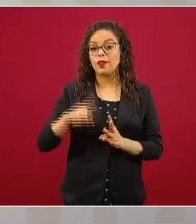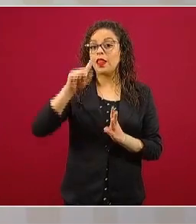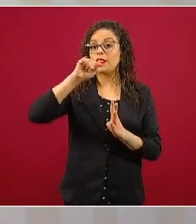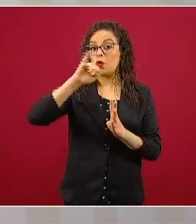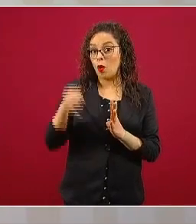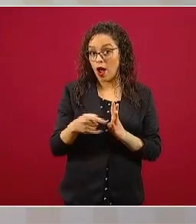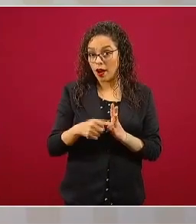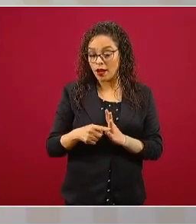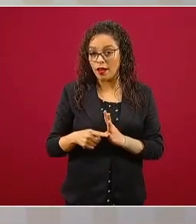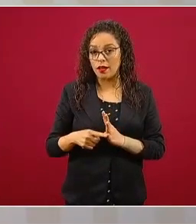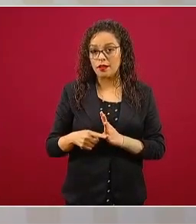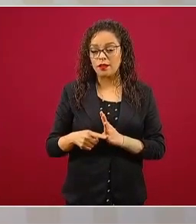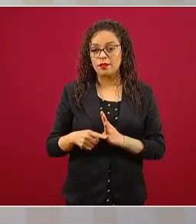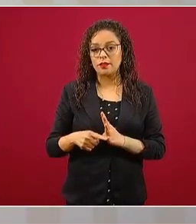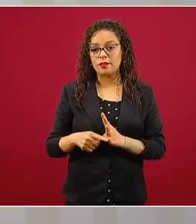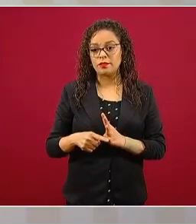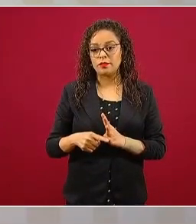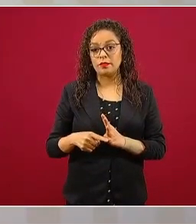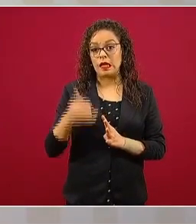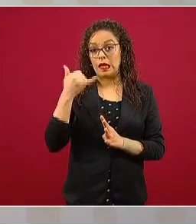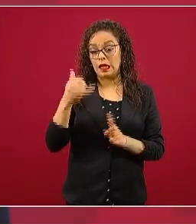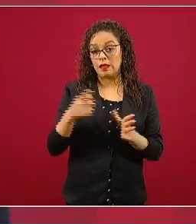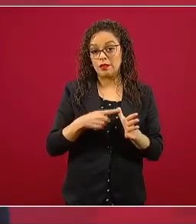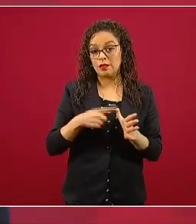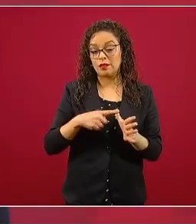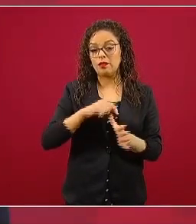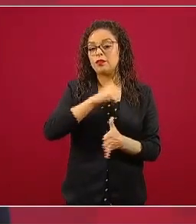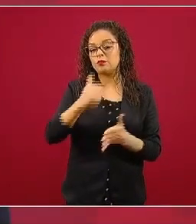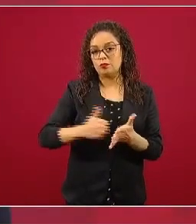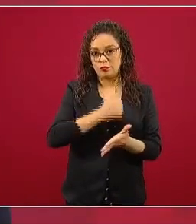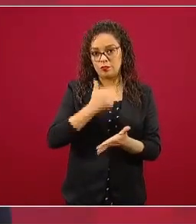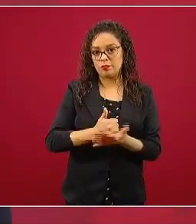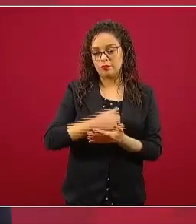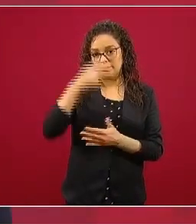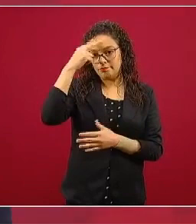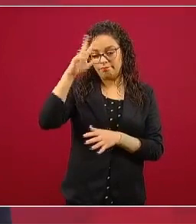Tijuana y el Valle de México.